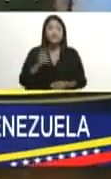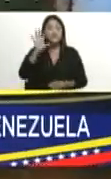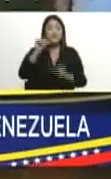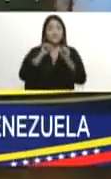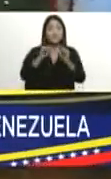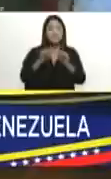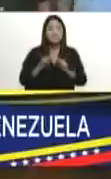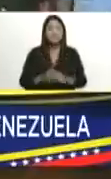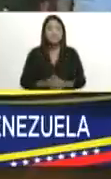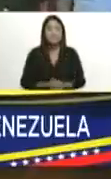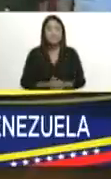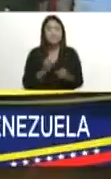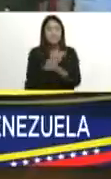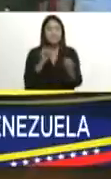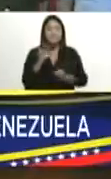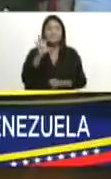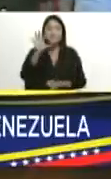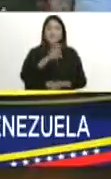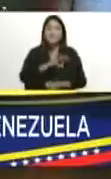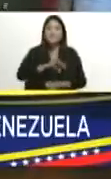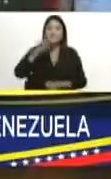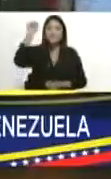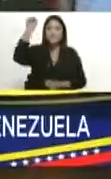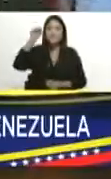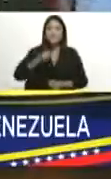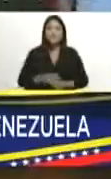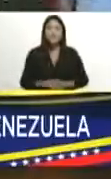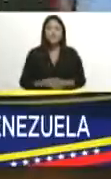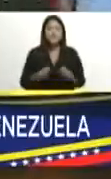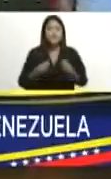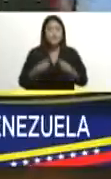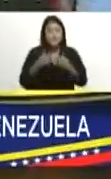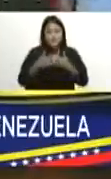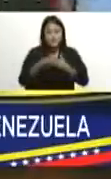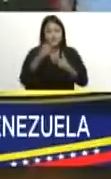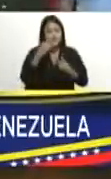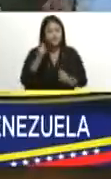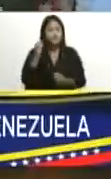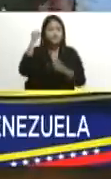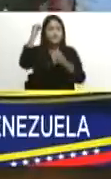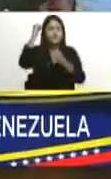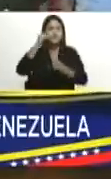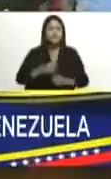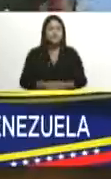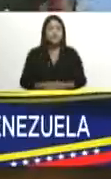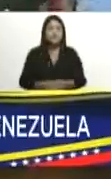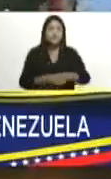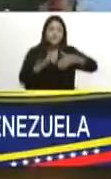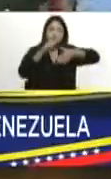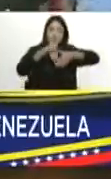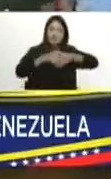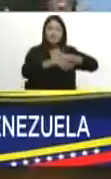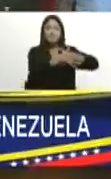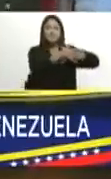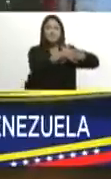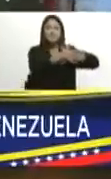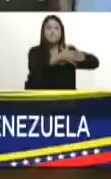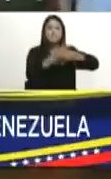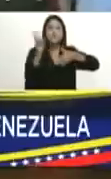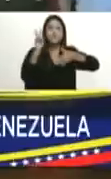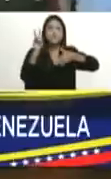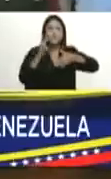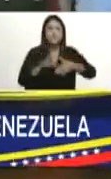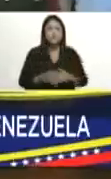patria sigue! ¡Independencia y patria socialista! ¡Vivemos y venceremos! ¡El sol de Venezuela nace en el